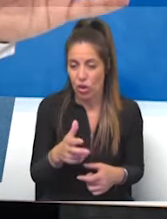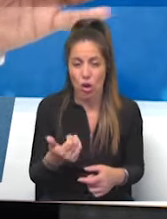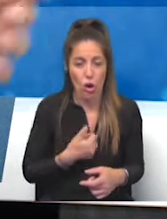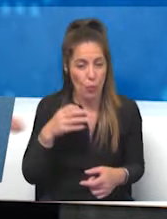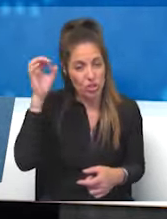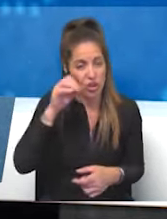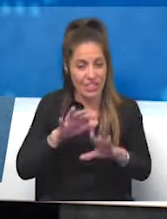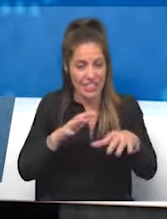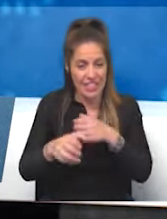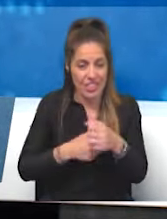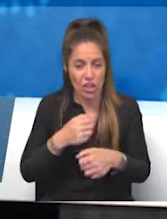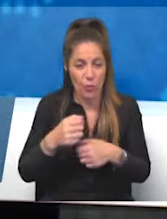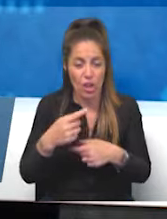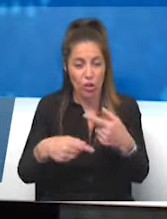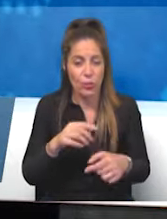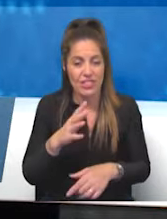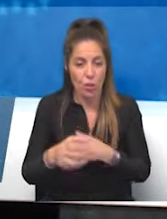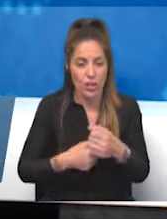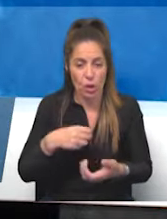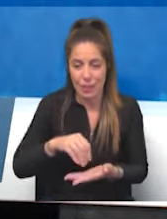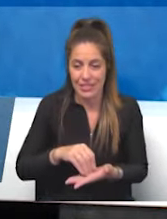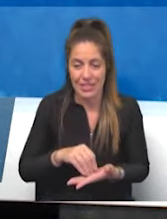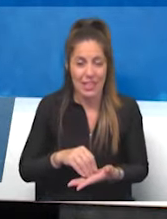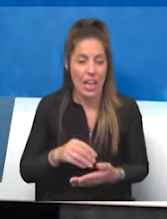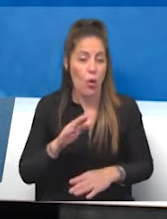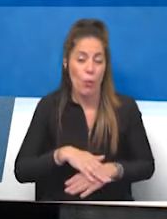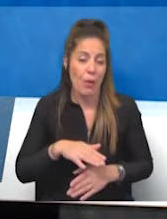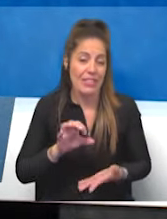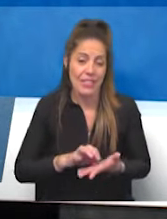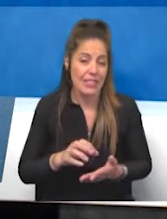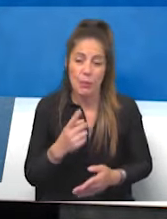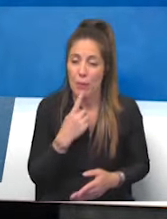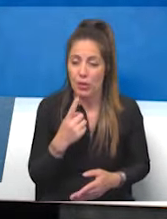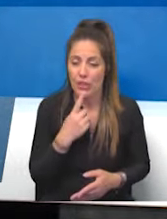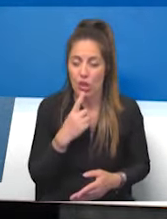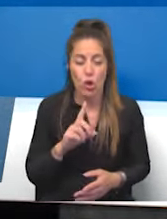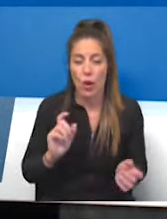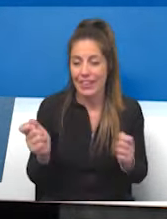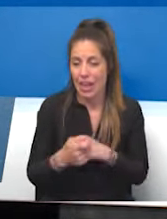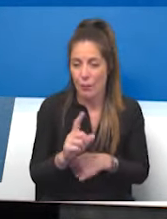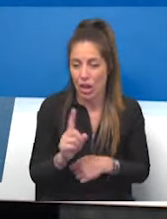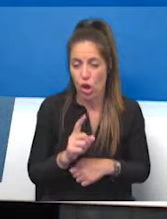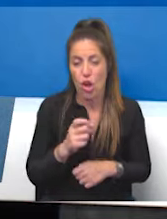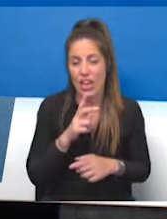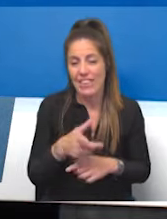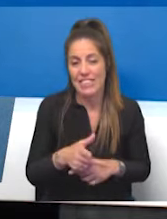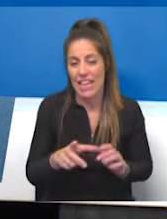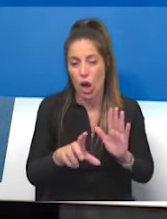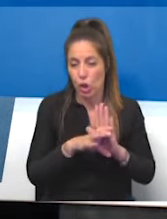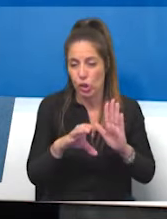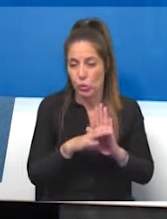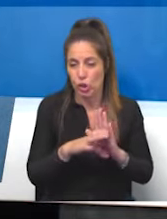hace 10 años y a estar 5 años más El culpable es el sistema político no hay que cambiar lo que dice la Constitución por algo la